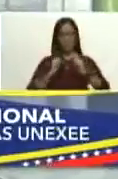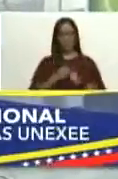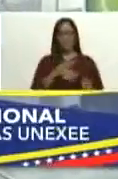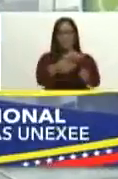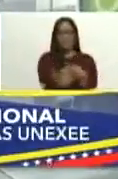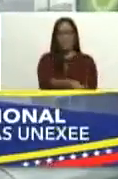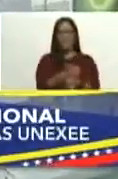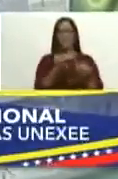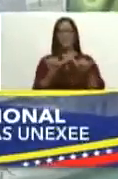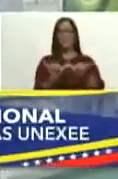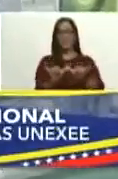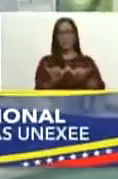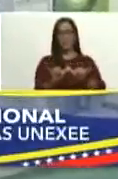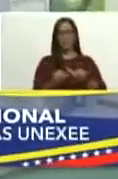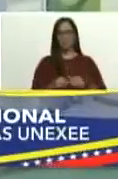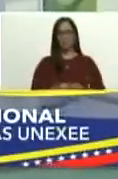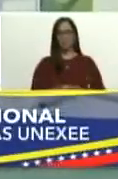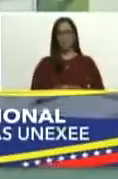ingeniera